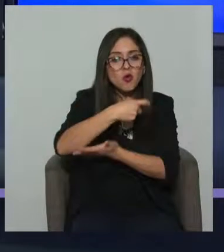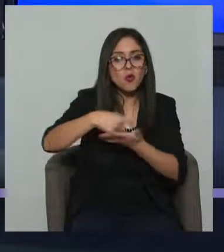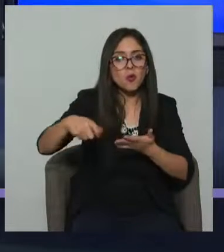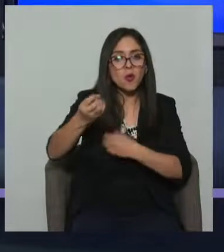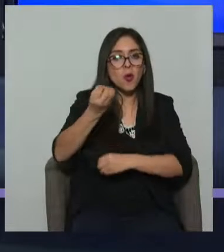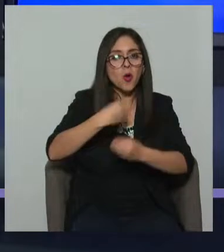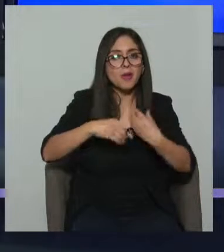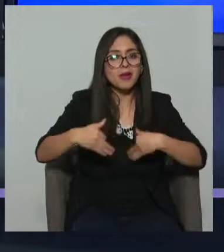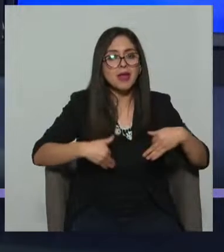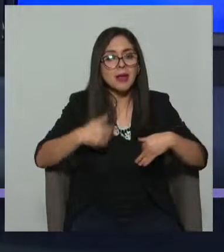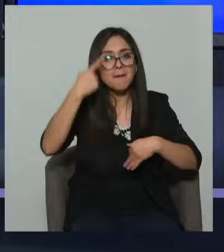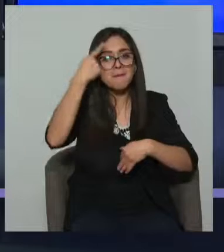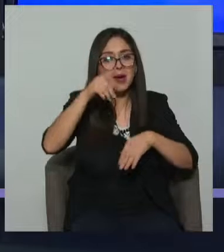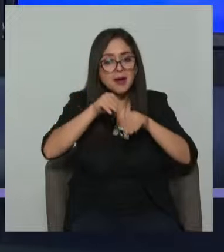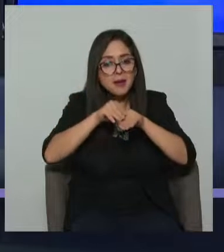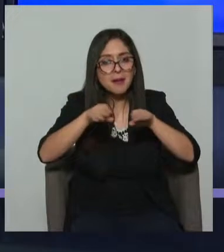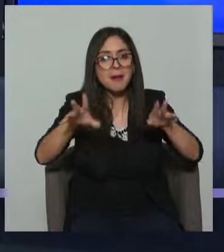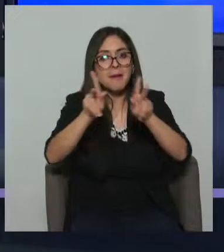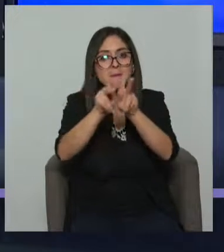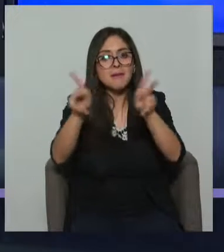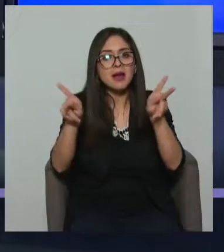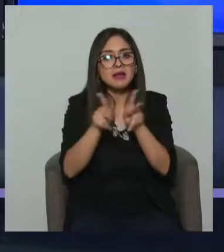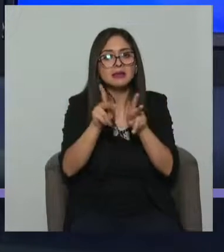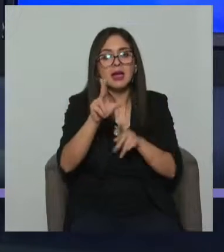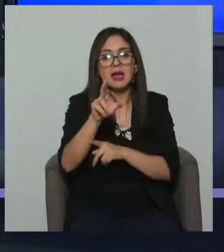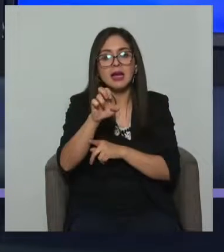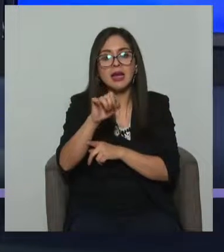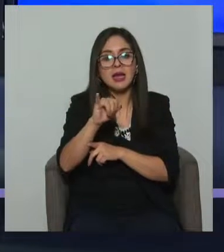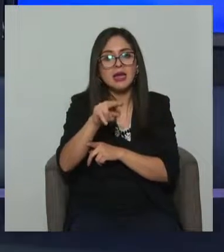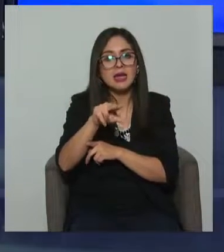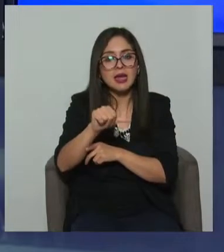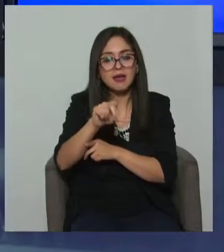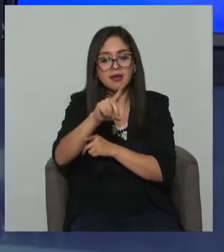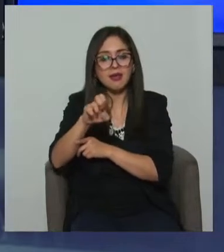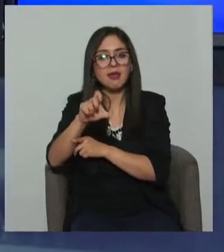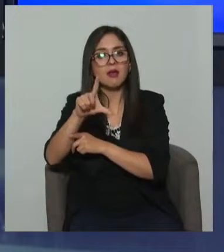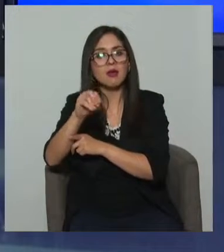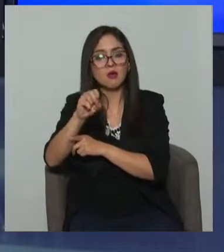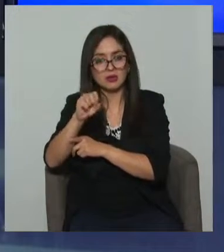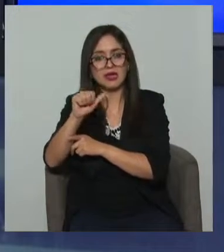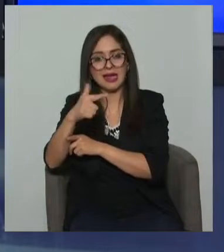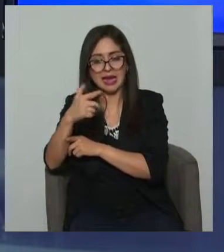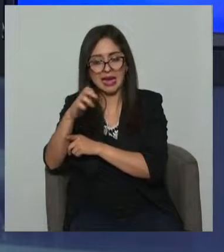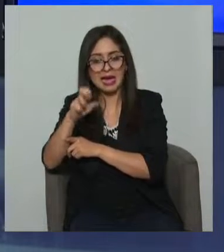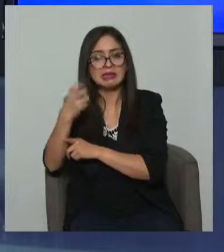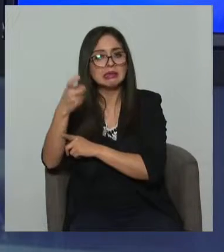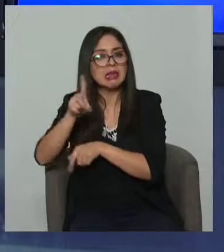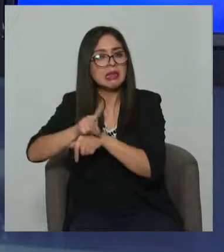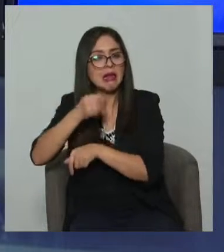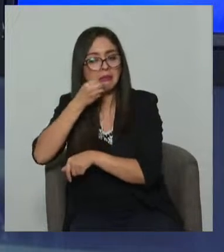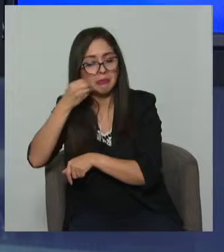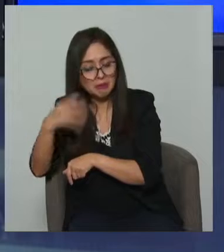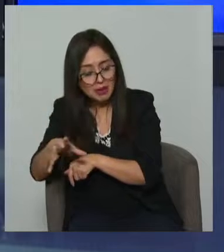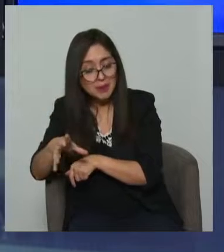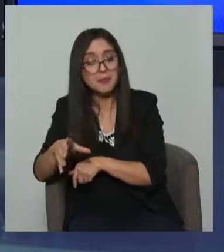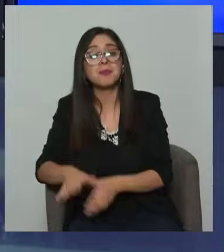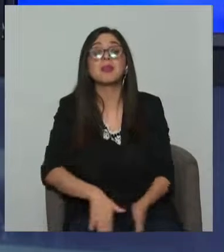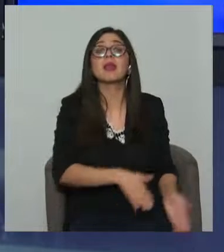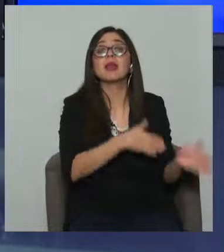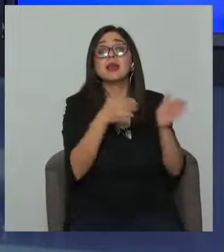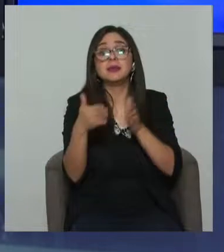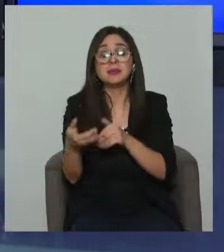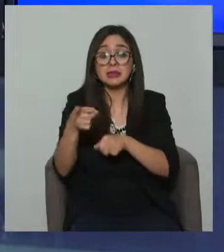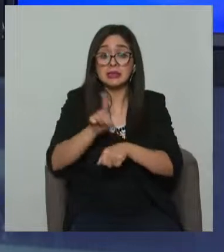Plaza Reina de Los Ángeles. Y fue estupendo. Y bueno, después el día 27 tendré